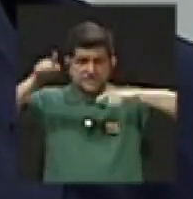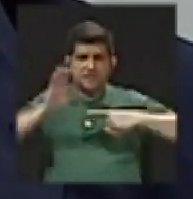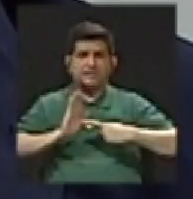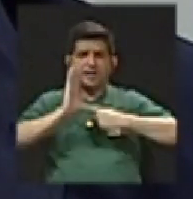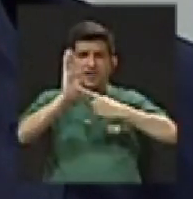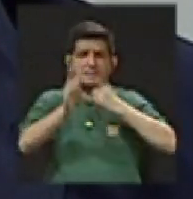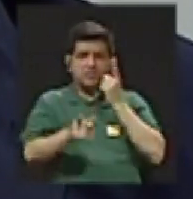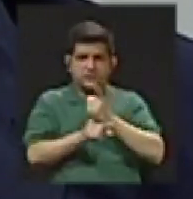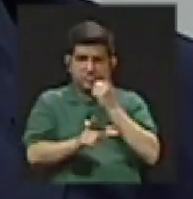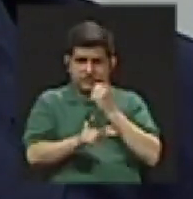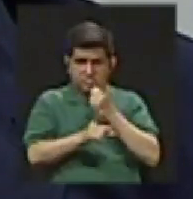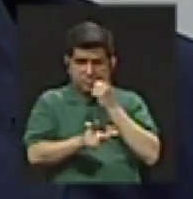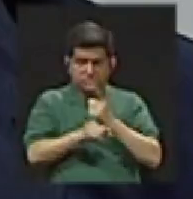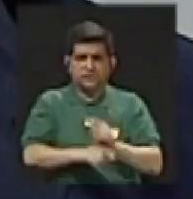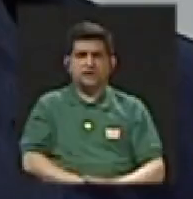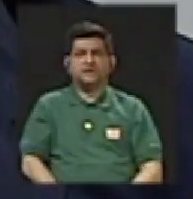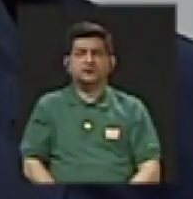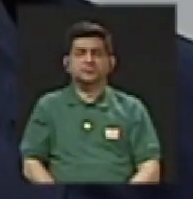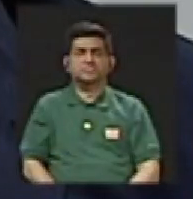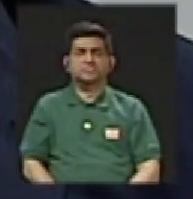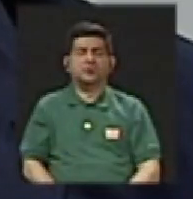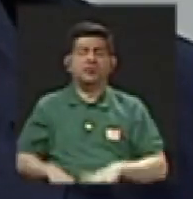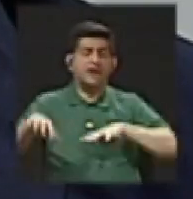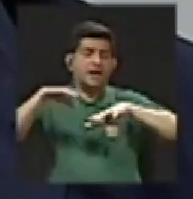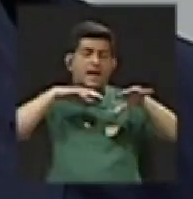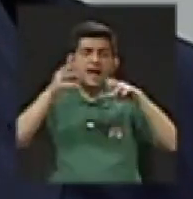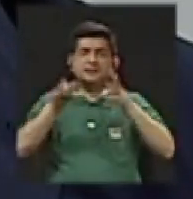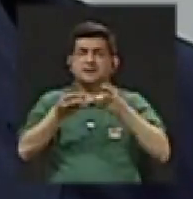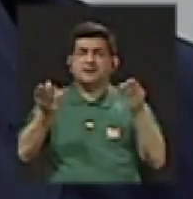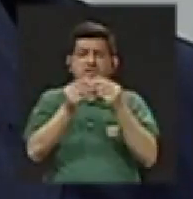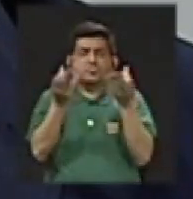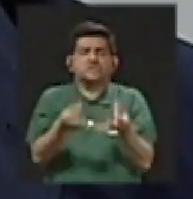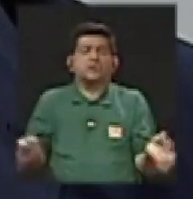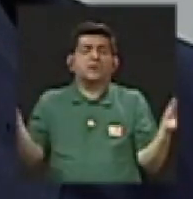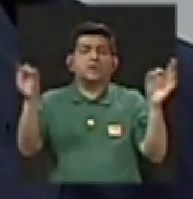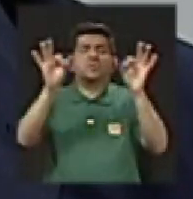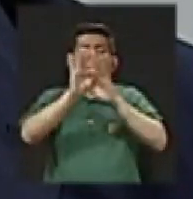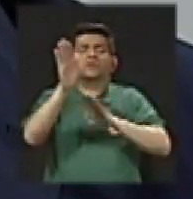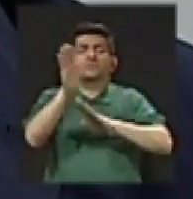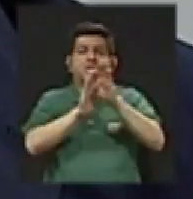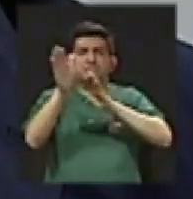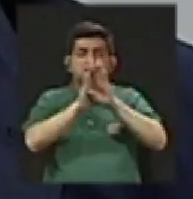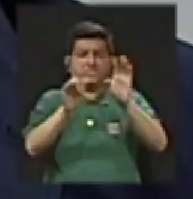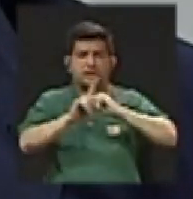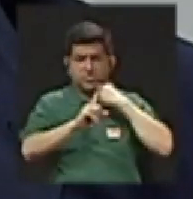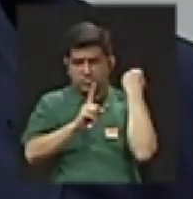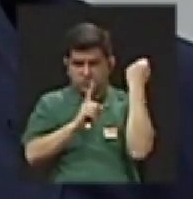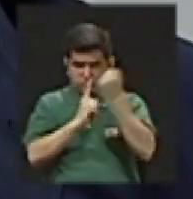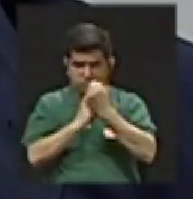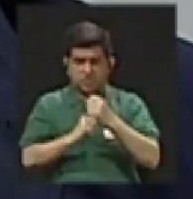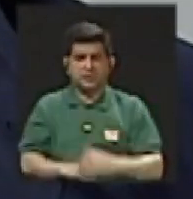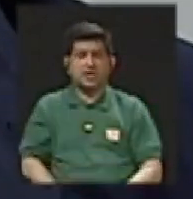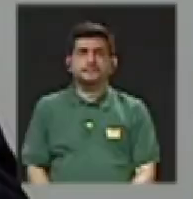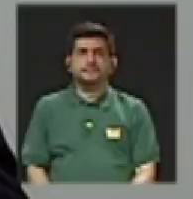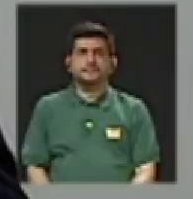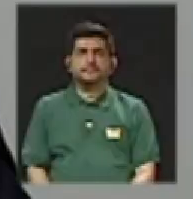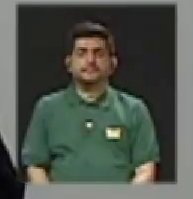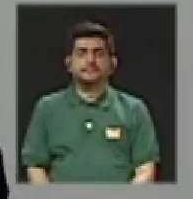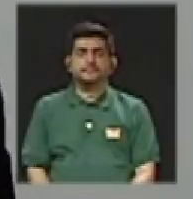refleje adecuadamente cuáles son las actividades productivas más relevantes que está desarrollando la sociedad hoy en